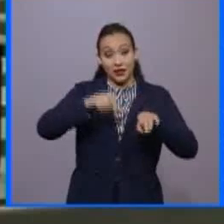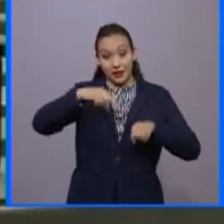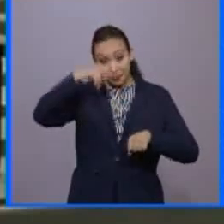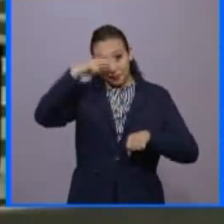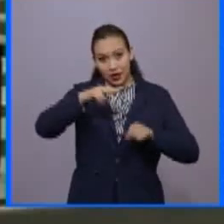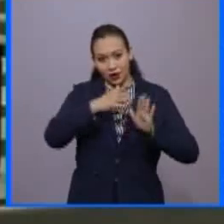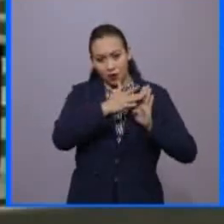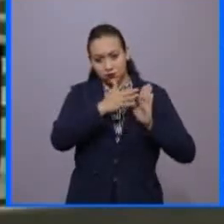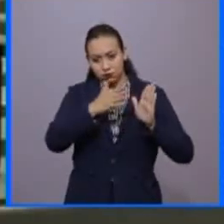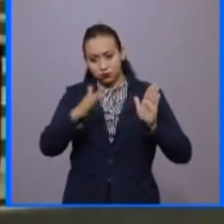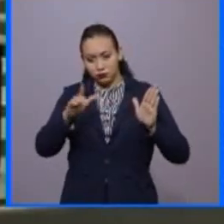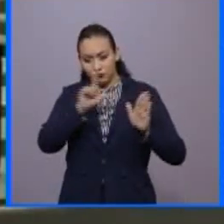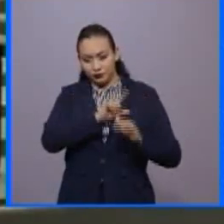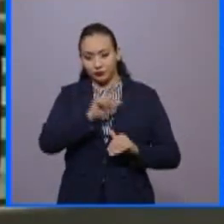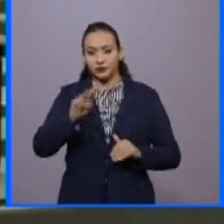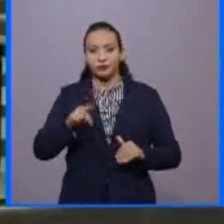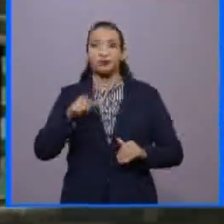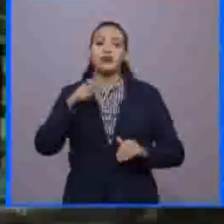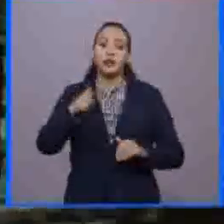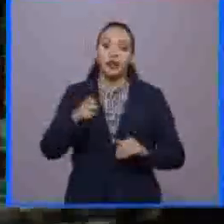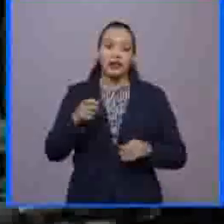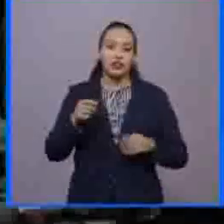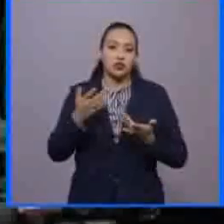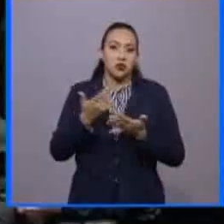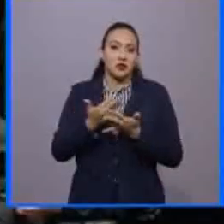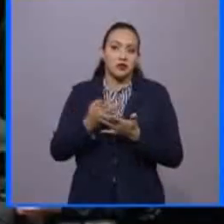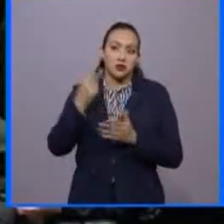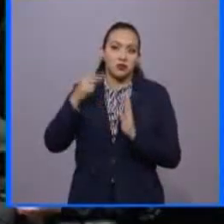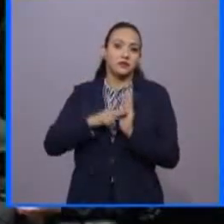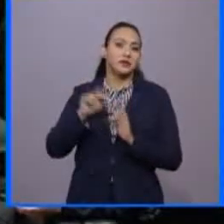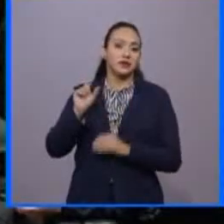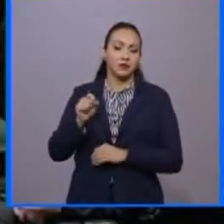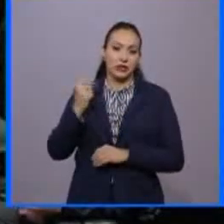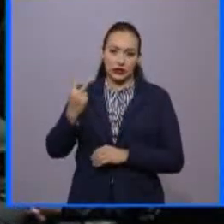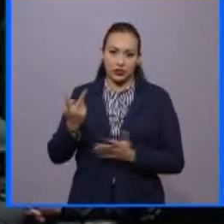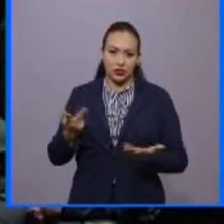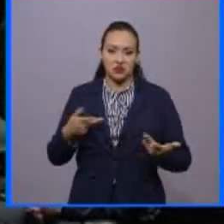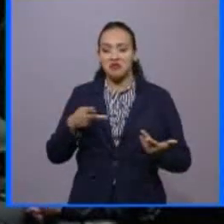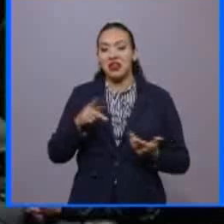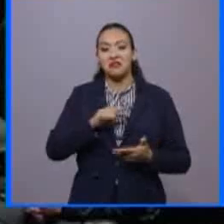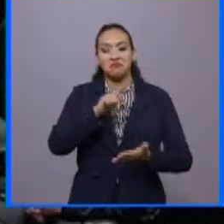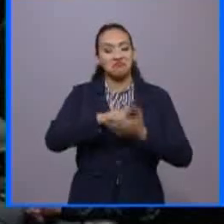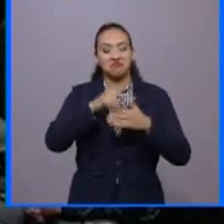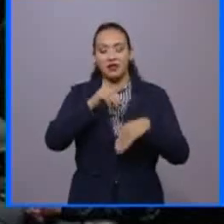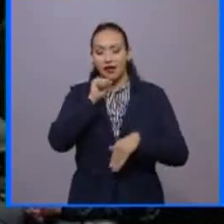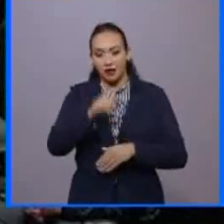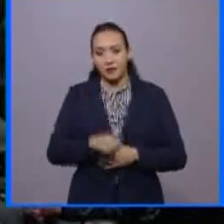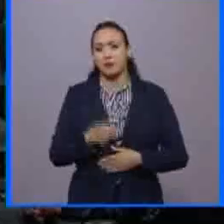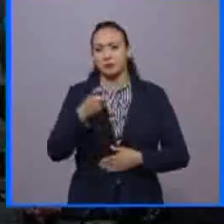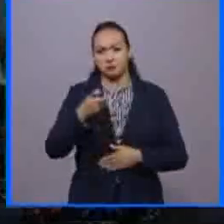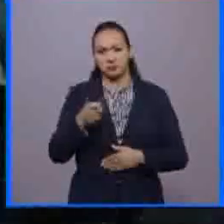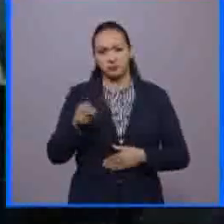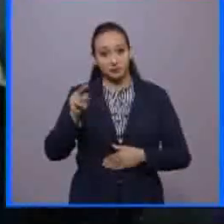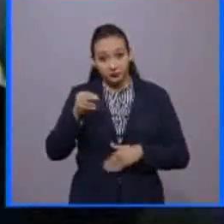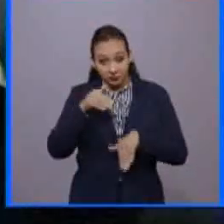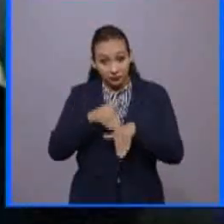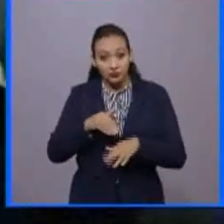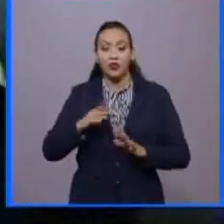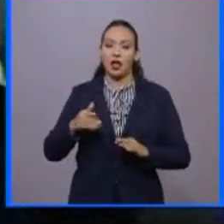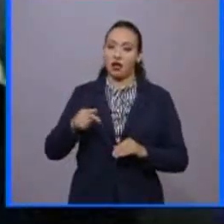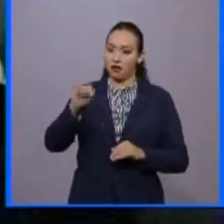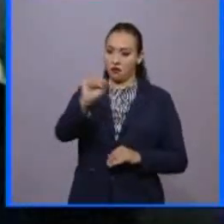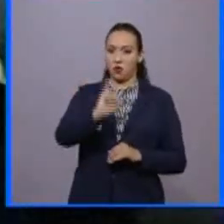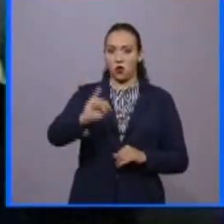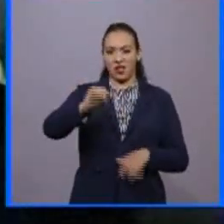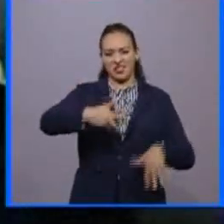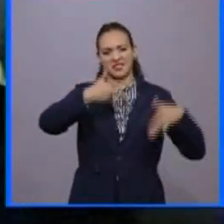México y que se encuentra congelada desde 2022. Además, anunció que llevarán a cabo una movilización este